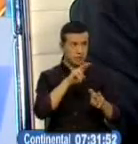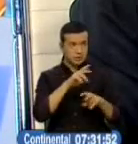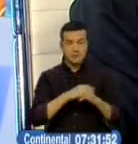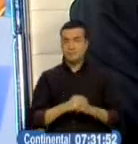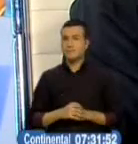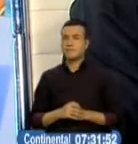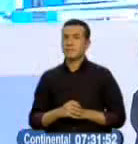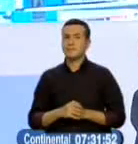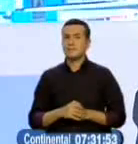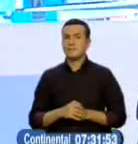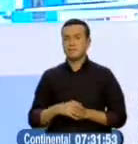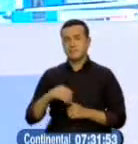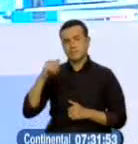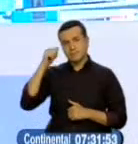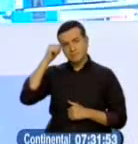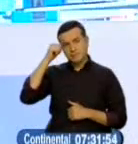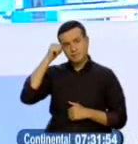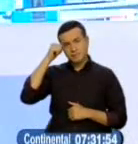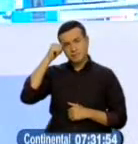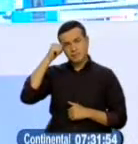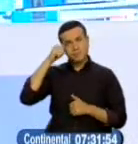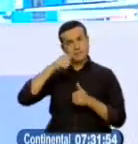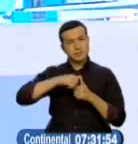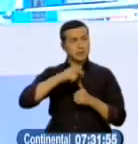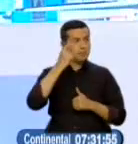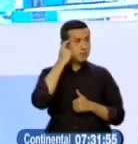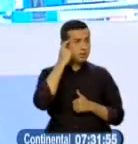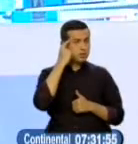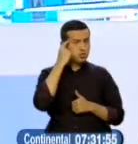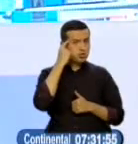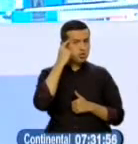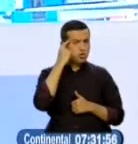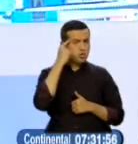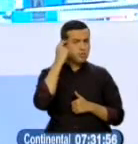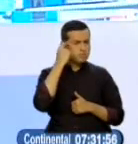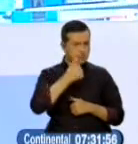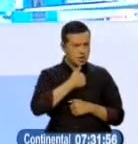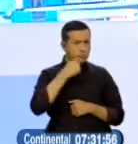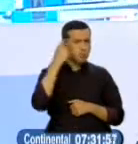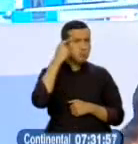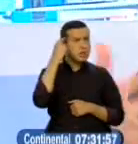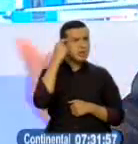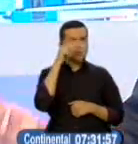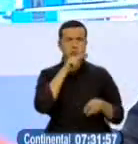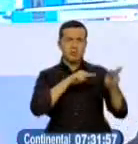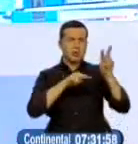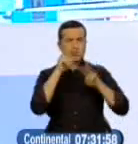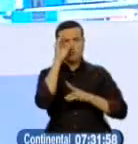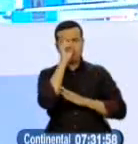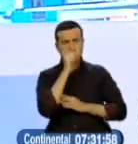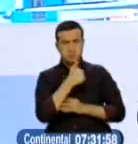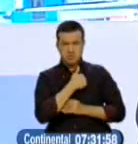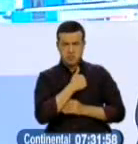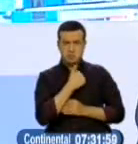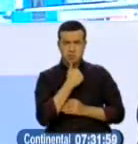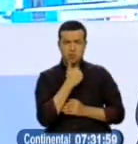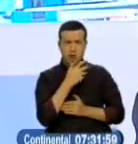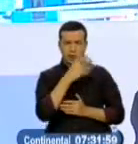decir, recuerda... A tener pensamiento y análisis crítico. Creo que cuando